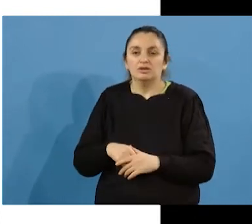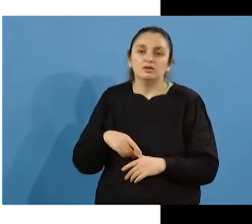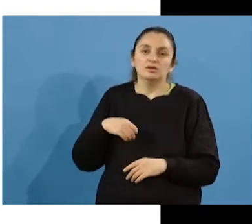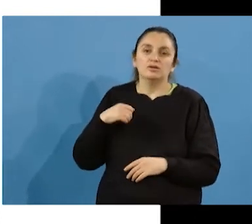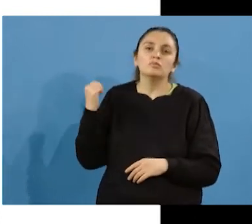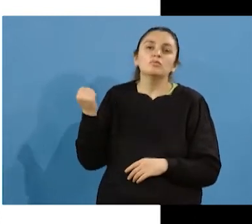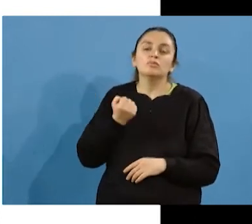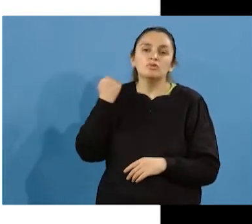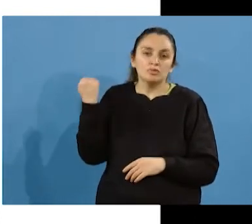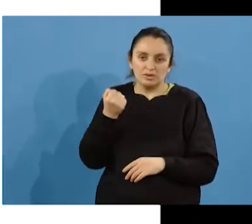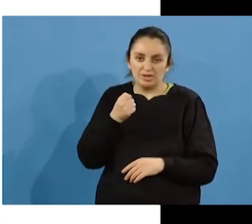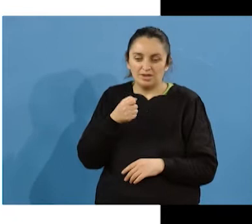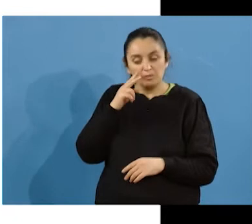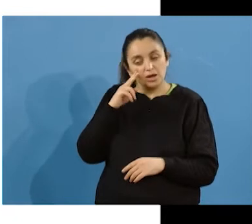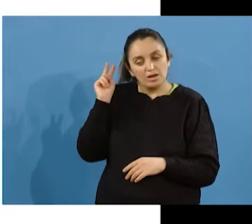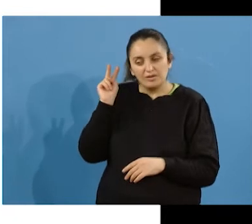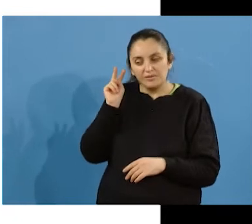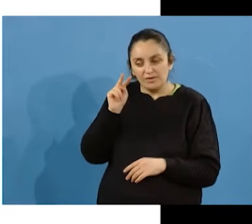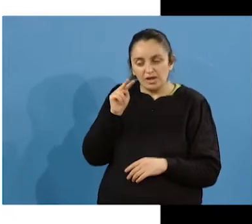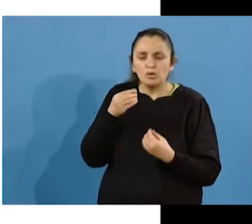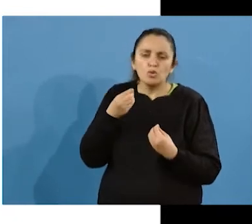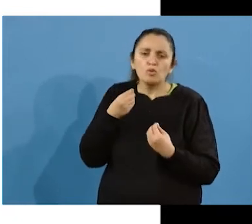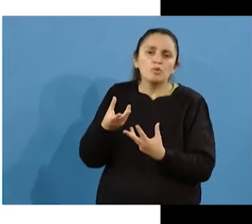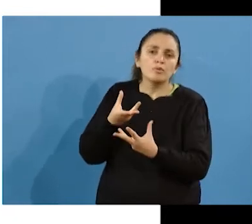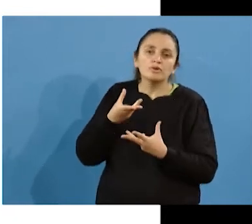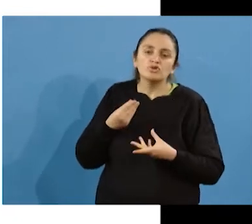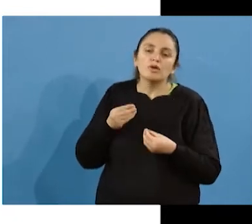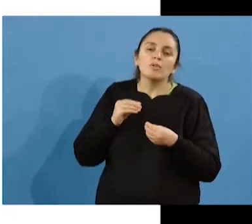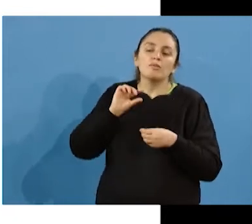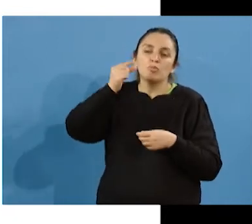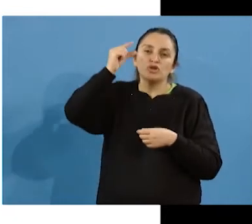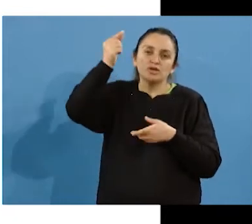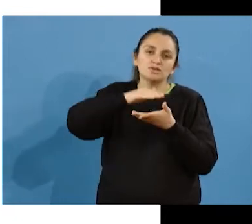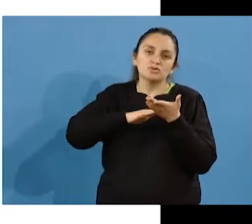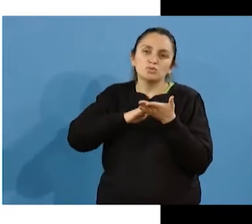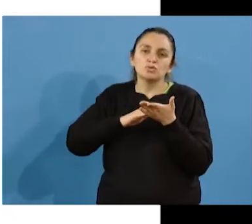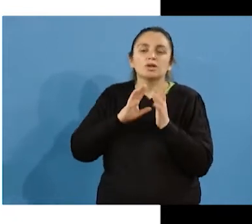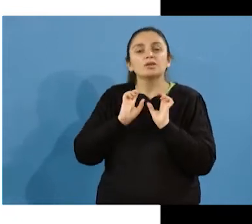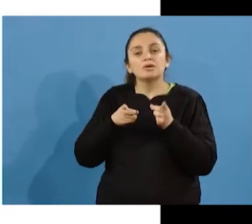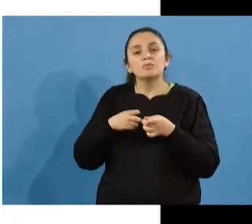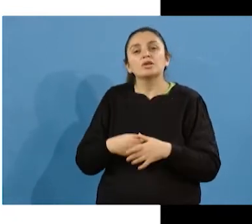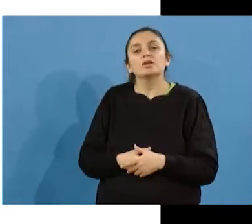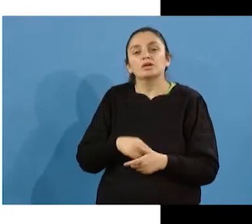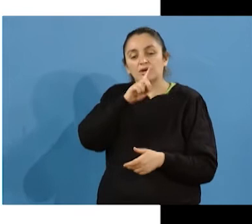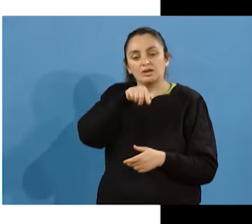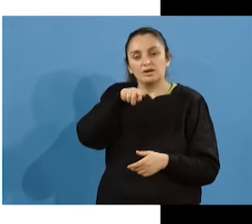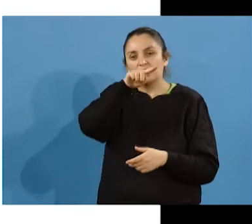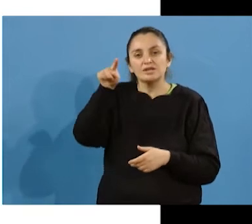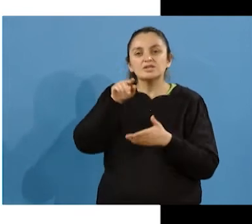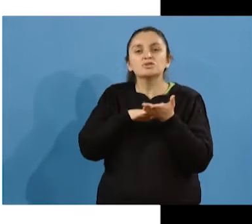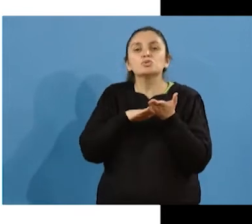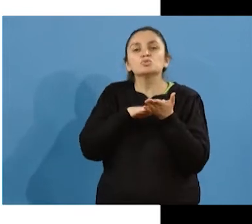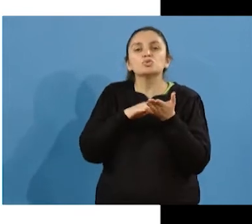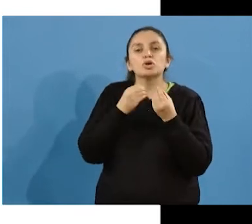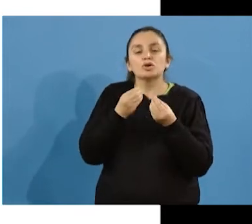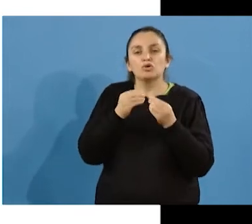y ver cómo nos va a servir para resolver potencias y también para poder resolver raíces y en este